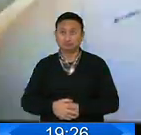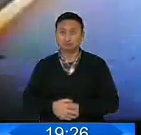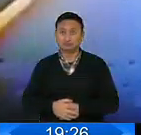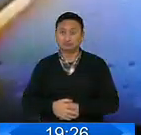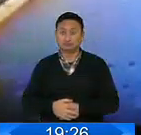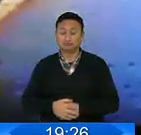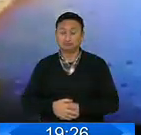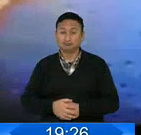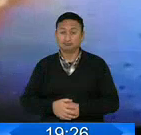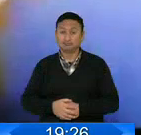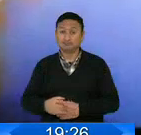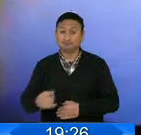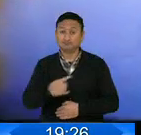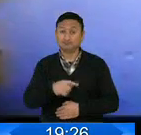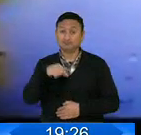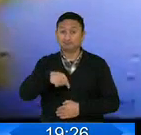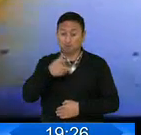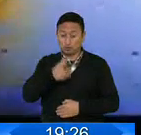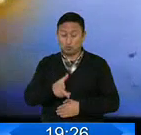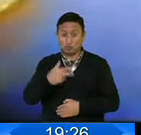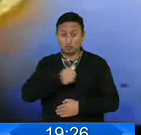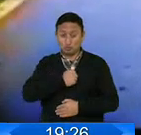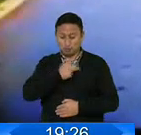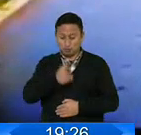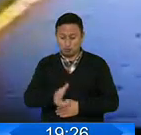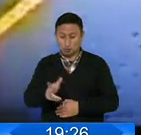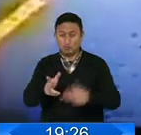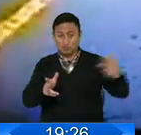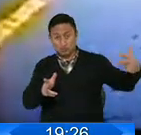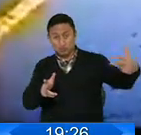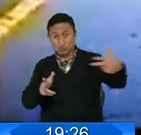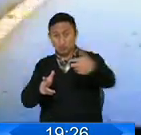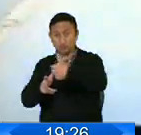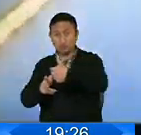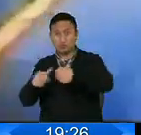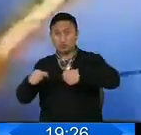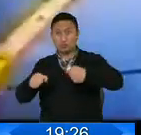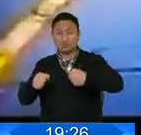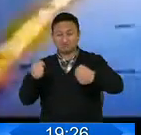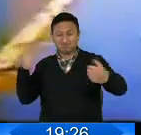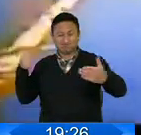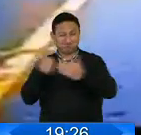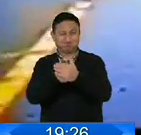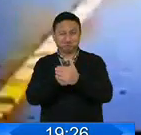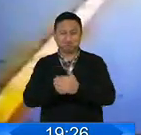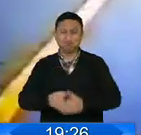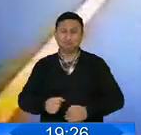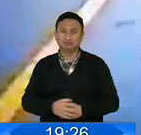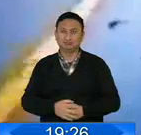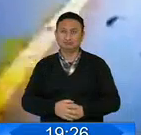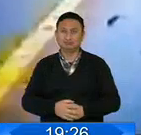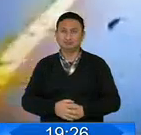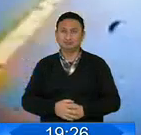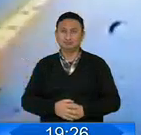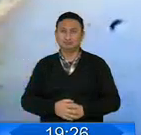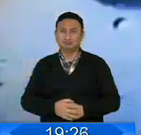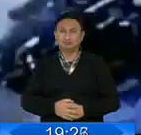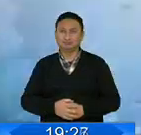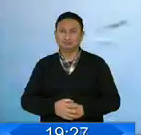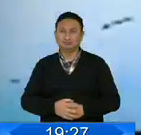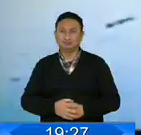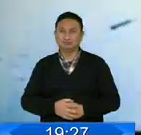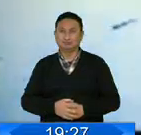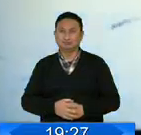El pesado vehículo avanza por el carril cuando en plena curva se atraviesa un motociclista y de repente choca.